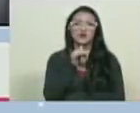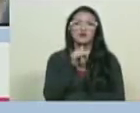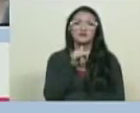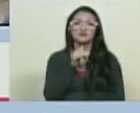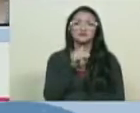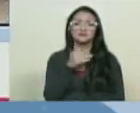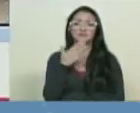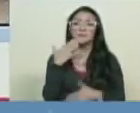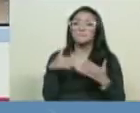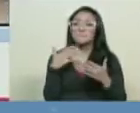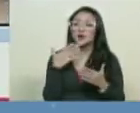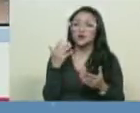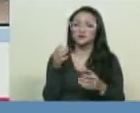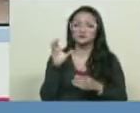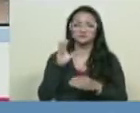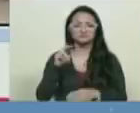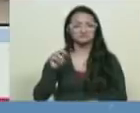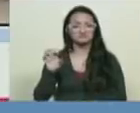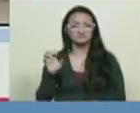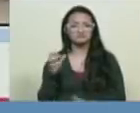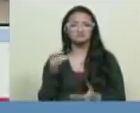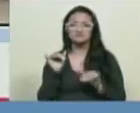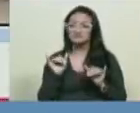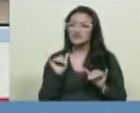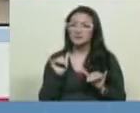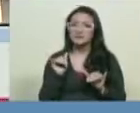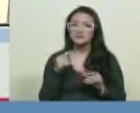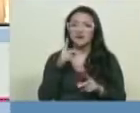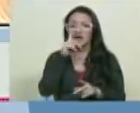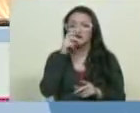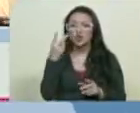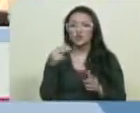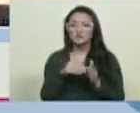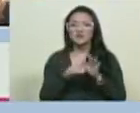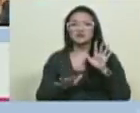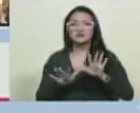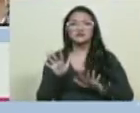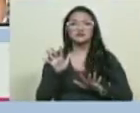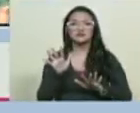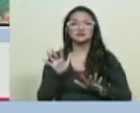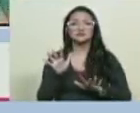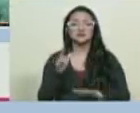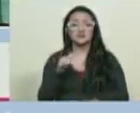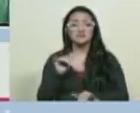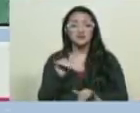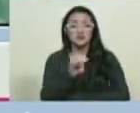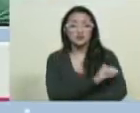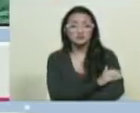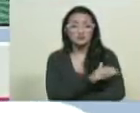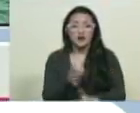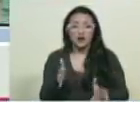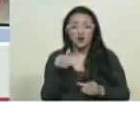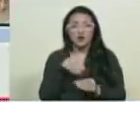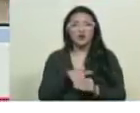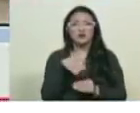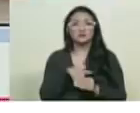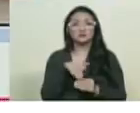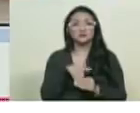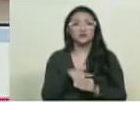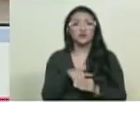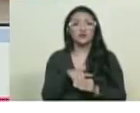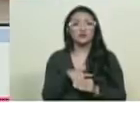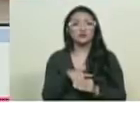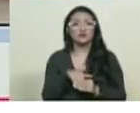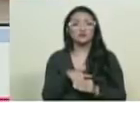condiciones electorales en Venezuela. Son las mismas condiciones electorales del año 2015, donde la derecha ganó las elecciones. Más bien,